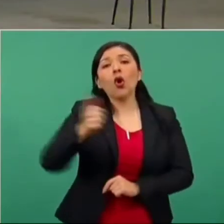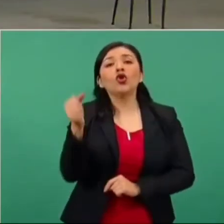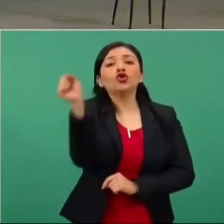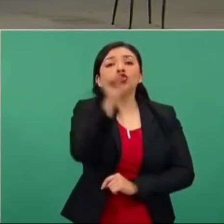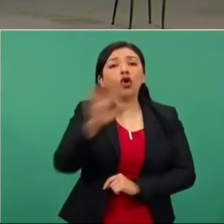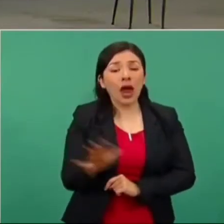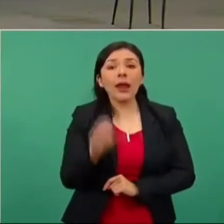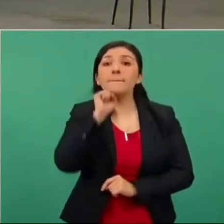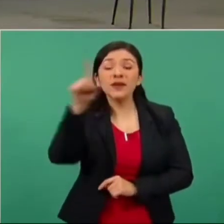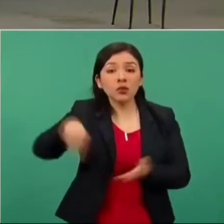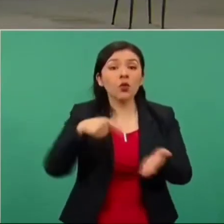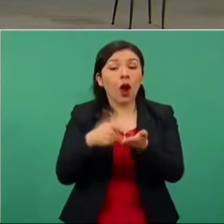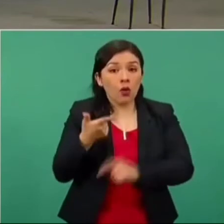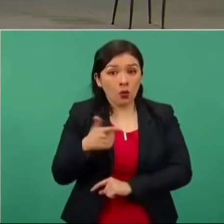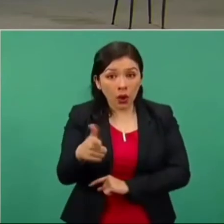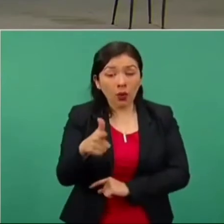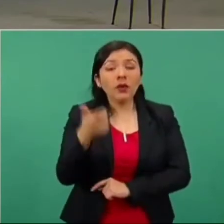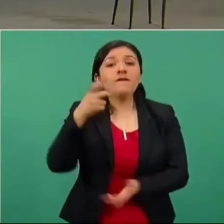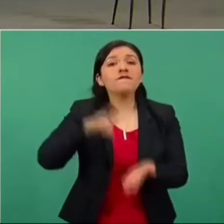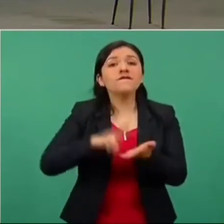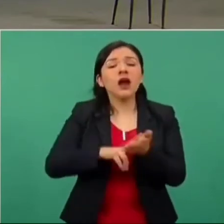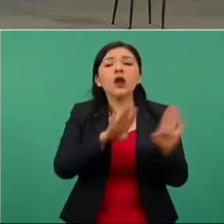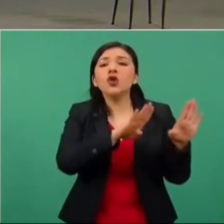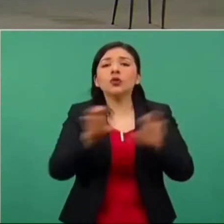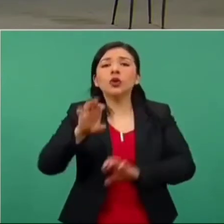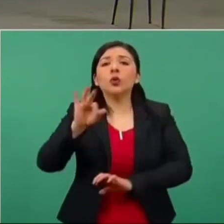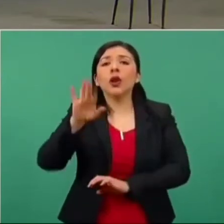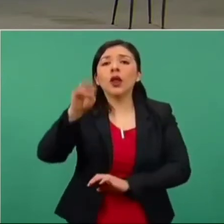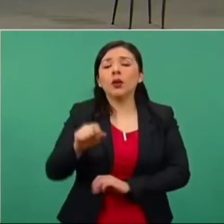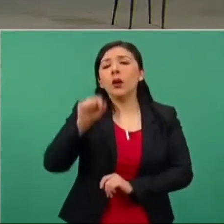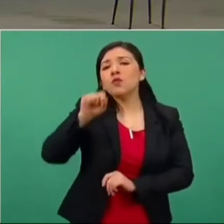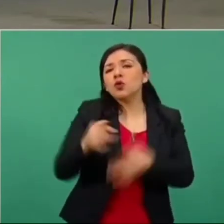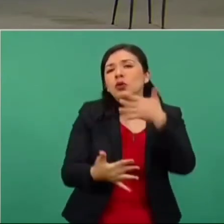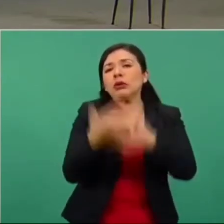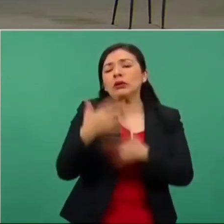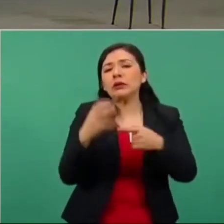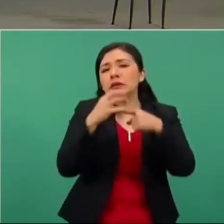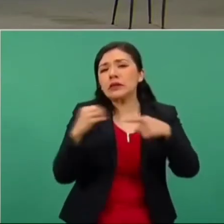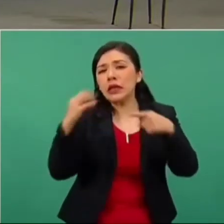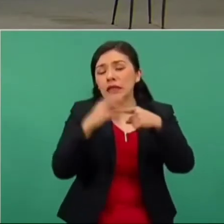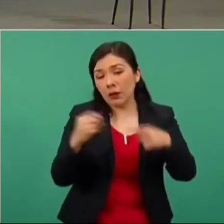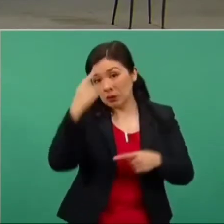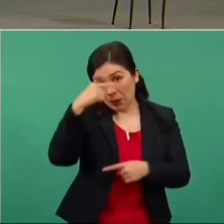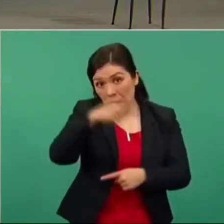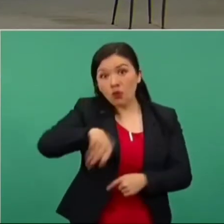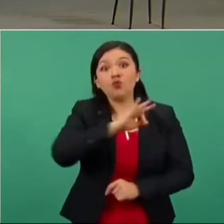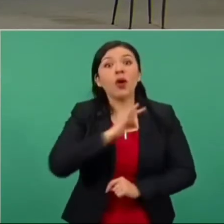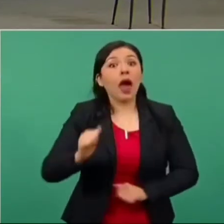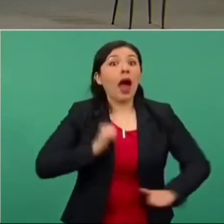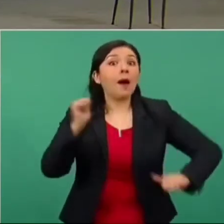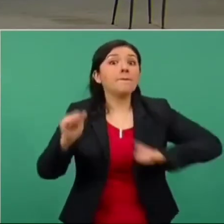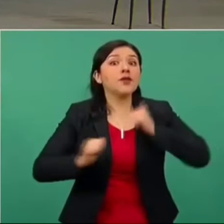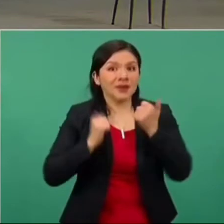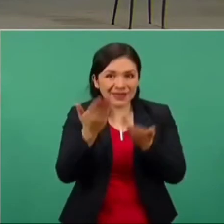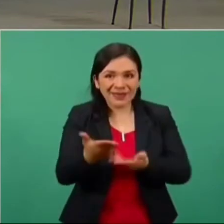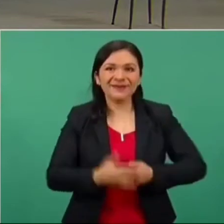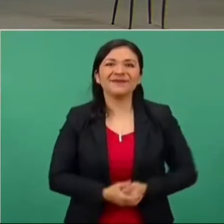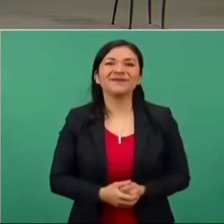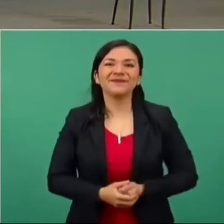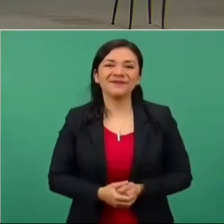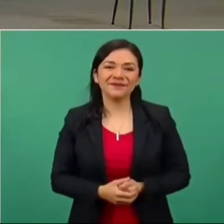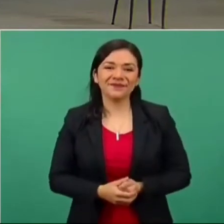Hiper también en León, Guanajuato, novecientos cuarenta nueve pesos con quince centavos para que aprovechen por allá, mis paisanos.